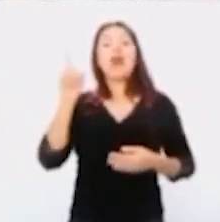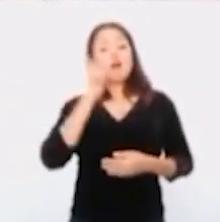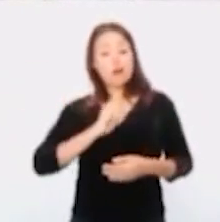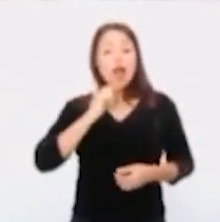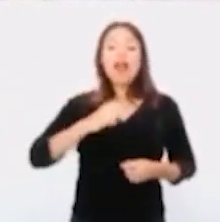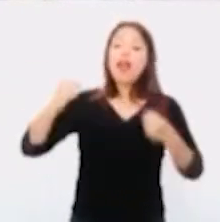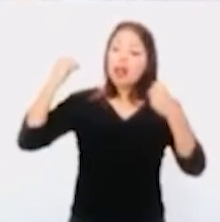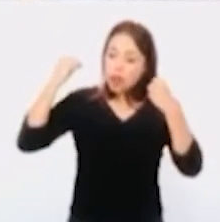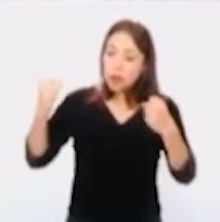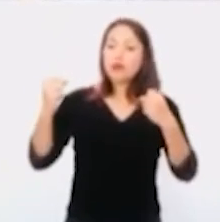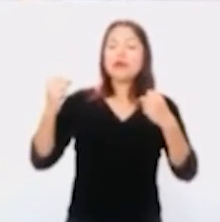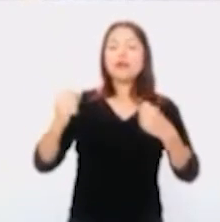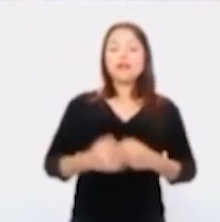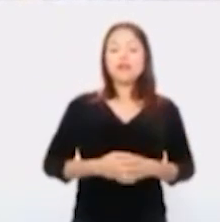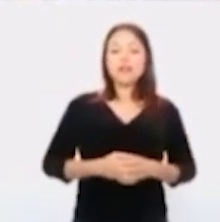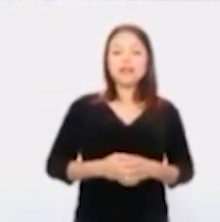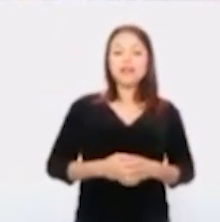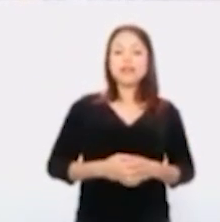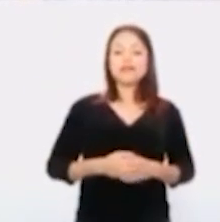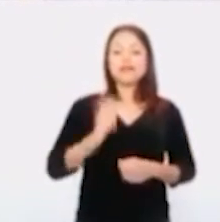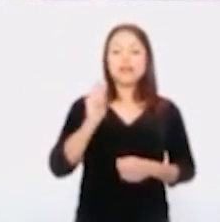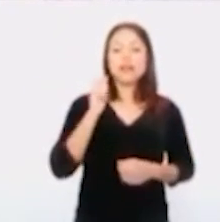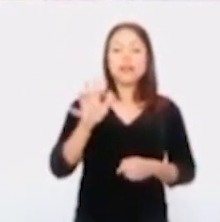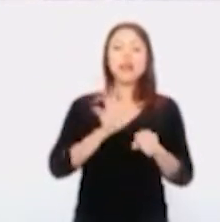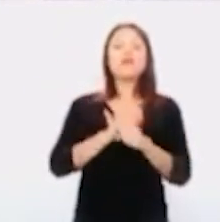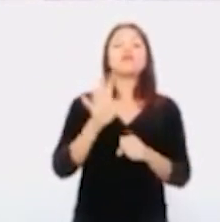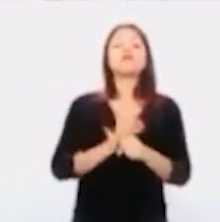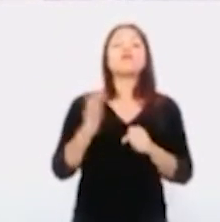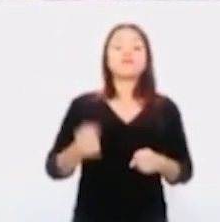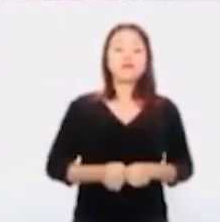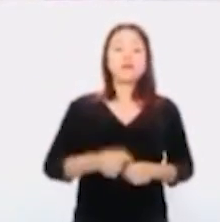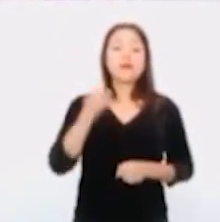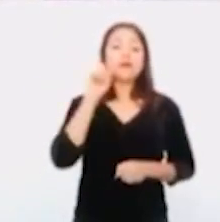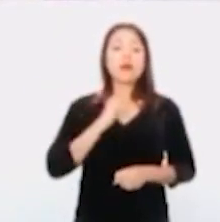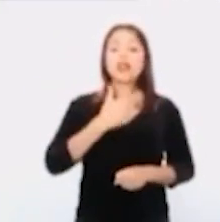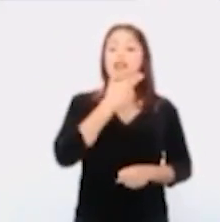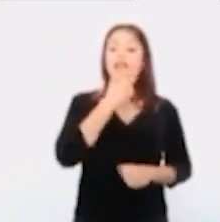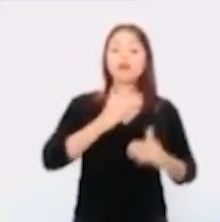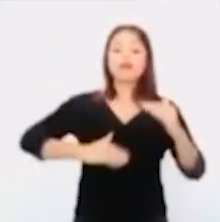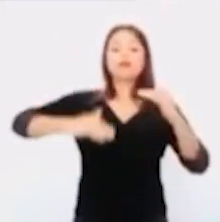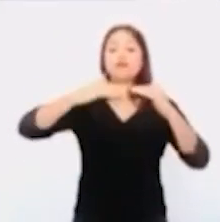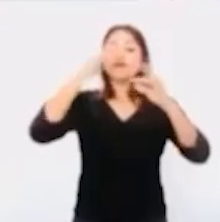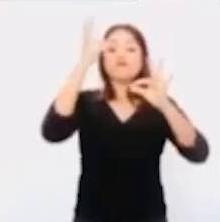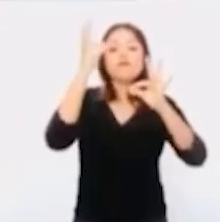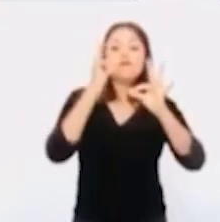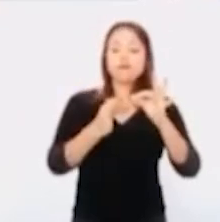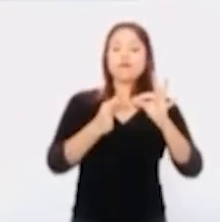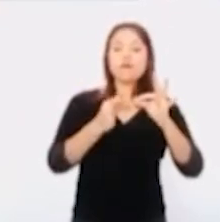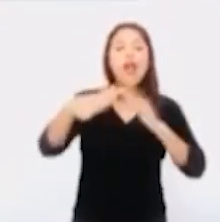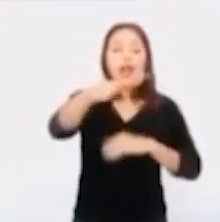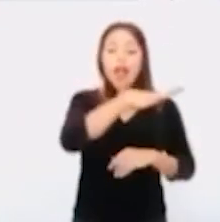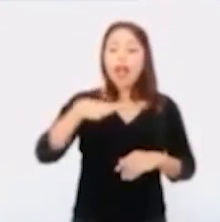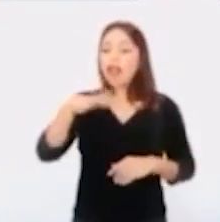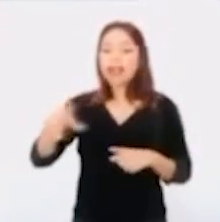exámenes para entrar a la preparatoria lo que queremos es que entrada la preparatoria sea un derecho y si terminaste tu